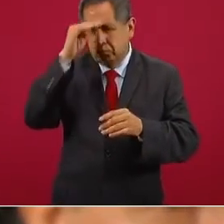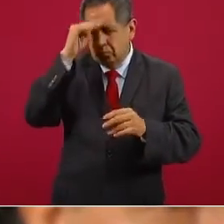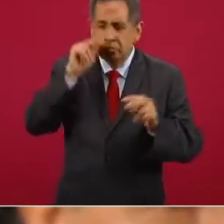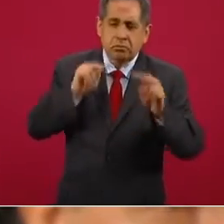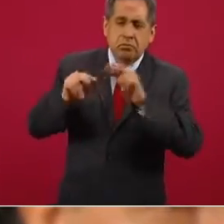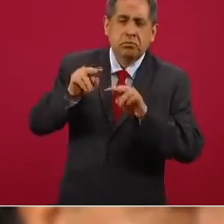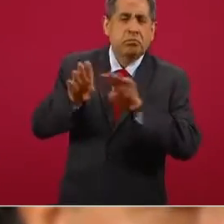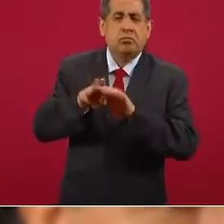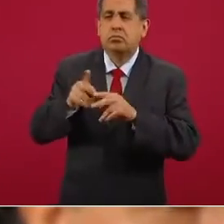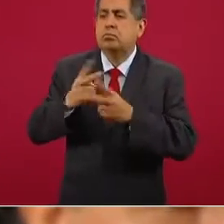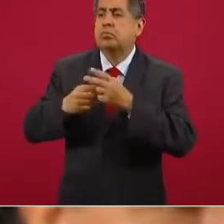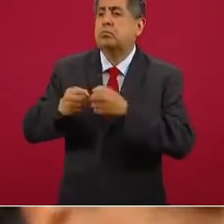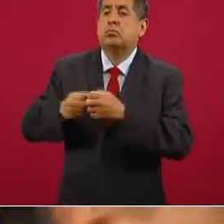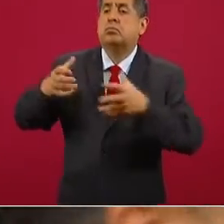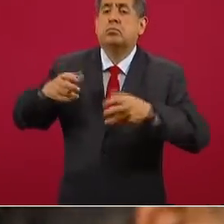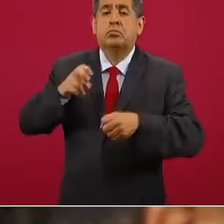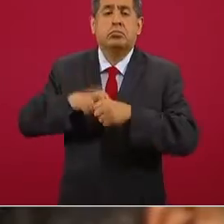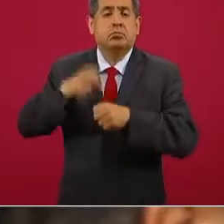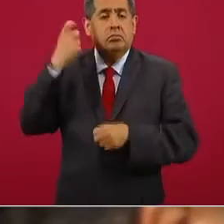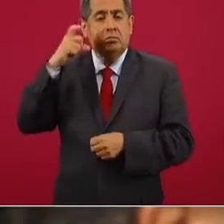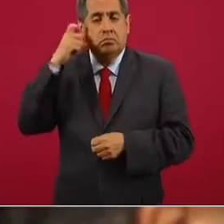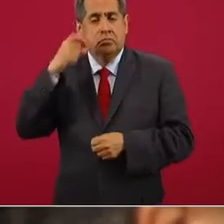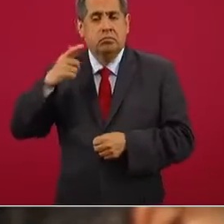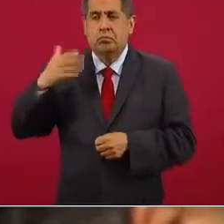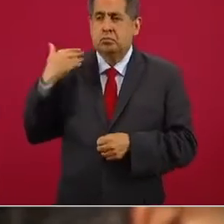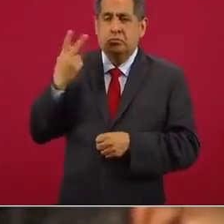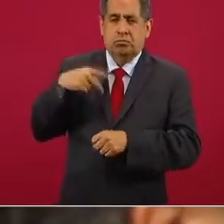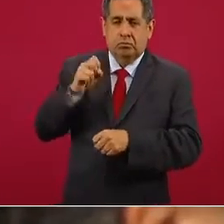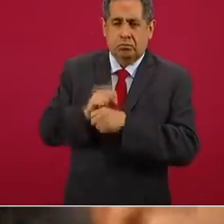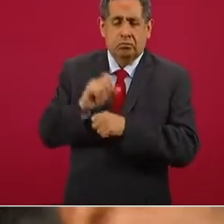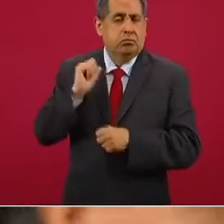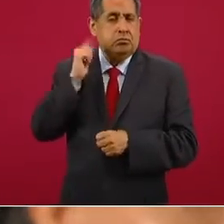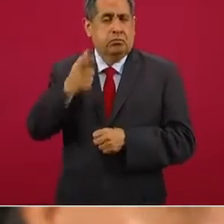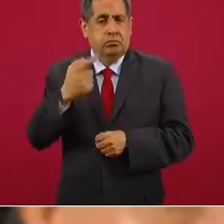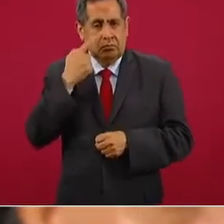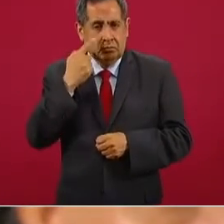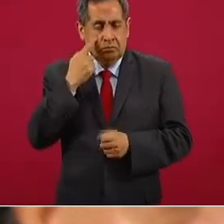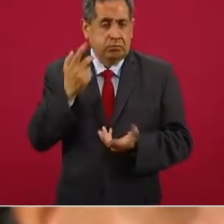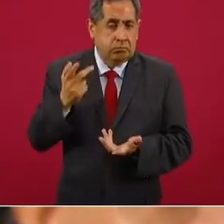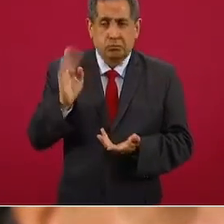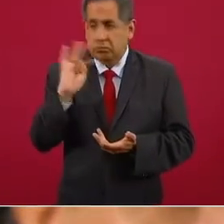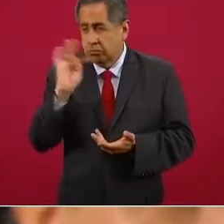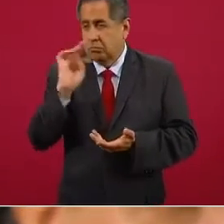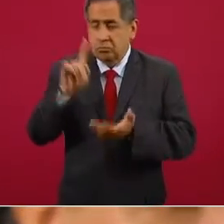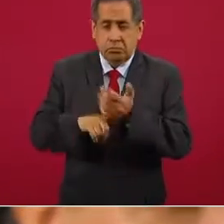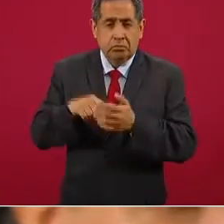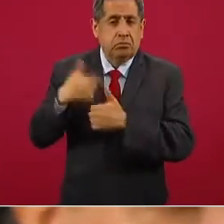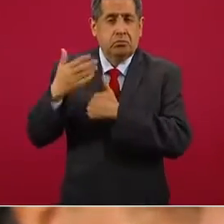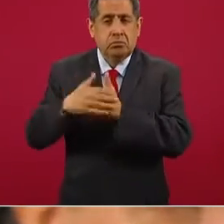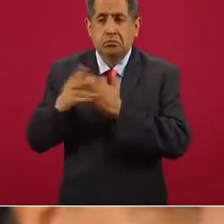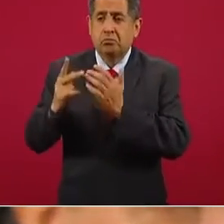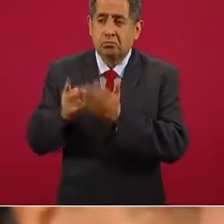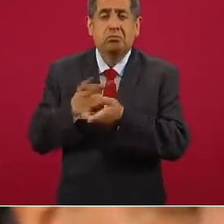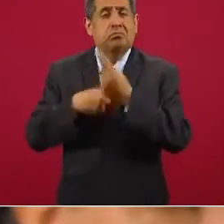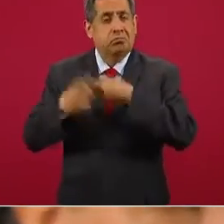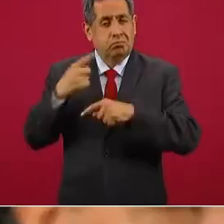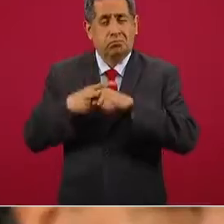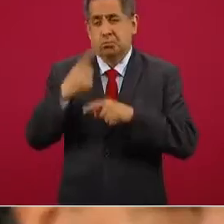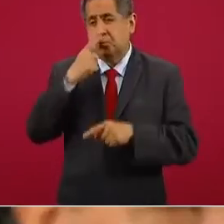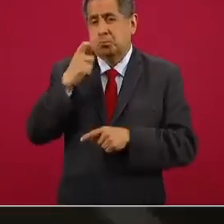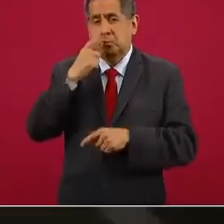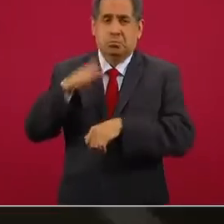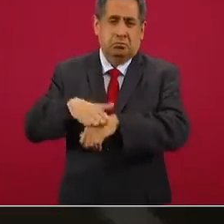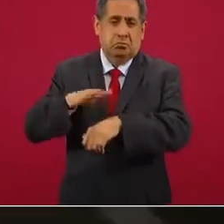visto el incremento y la diferencia de casos en estas últimas semanas y si también es posible que sea uno de los estados próximos a regresar al semáforo